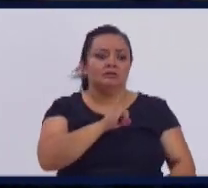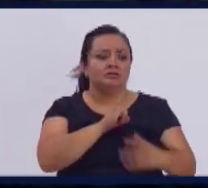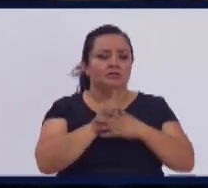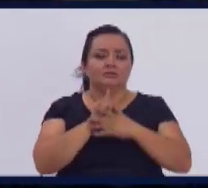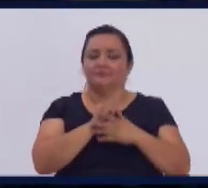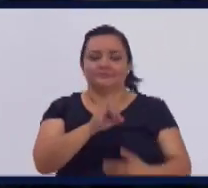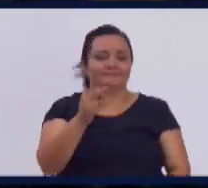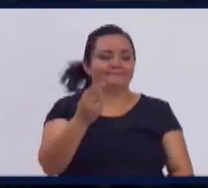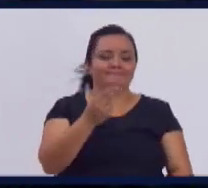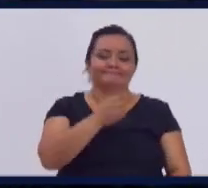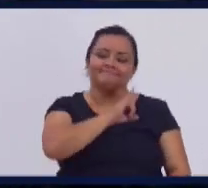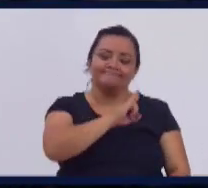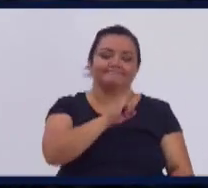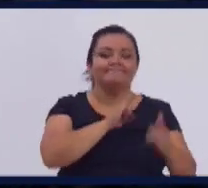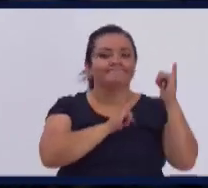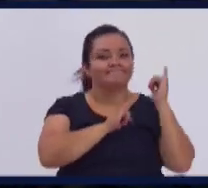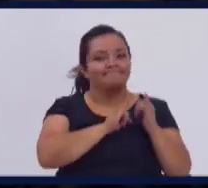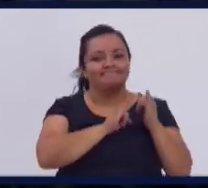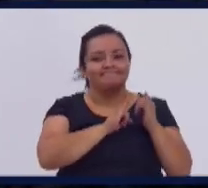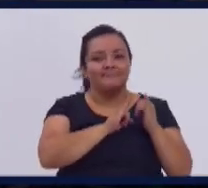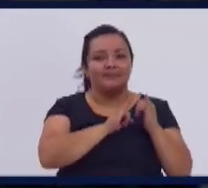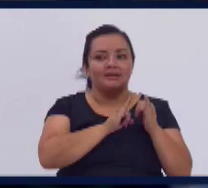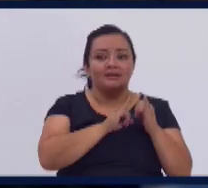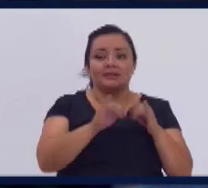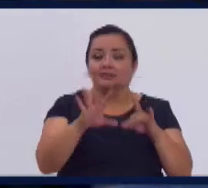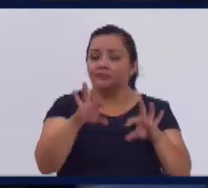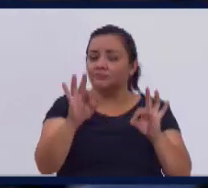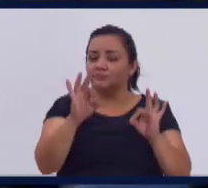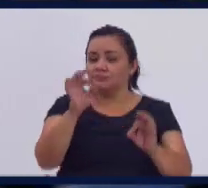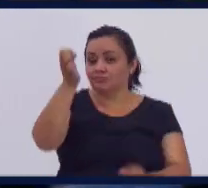identidad. Tus desaciertos no